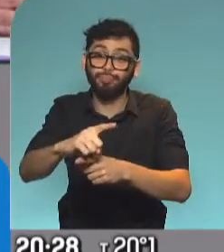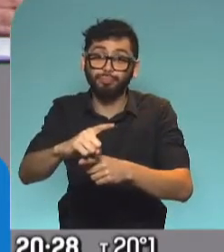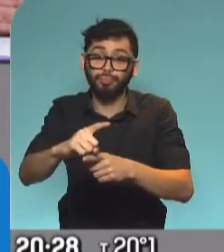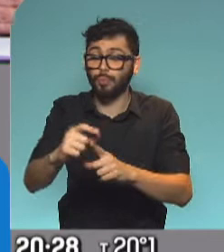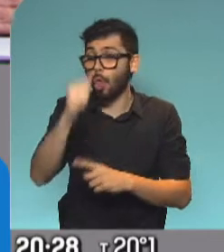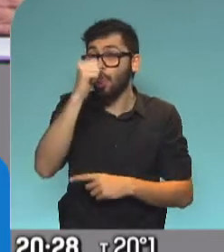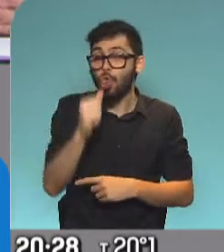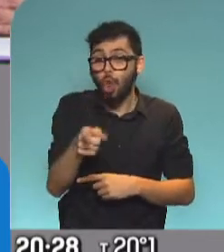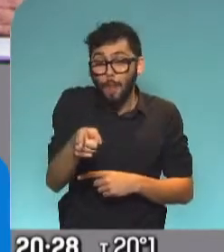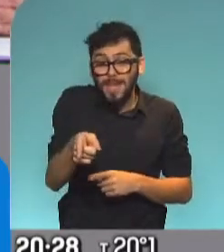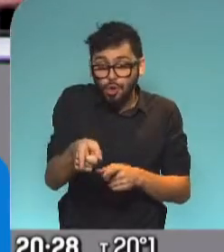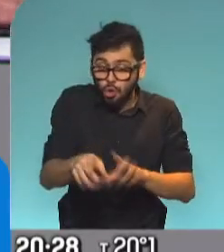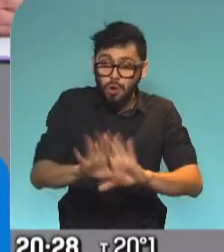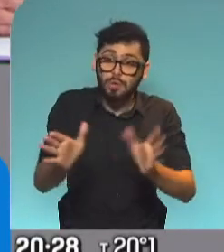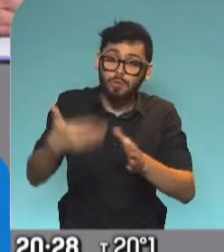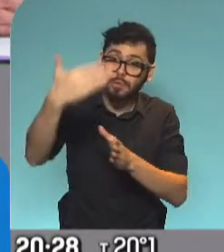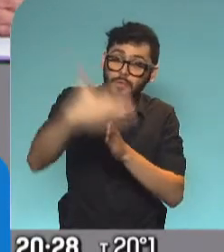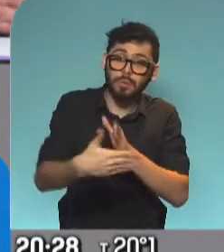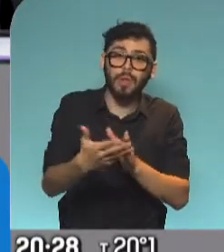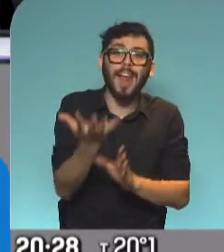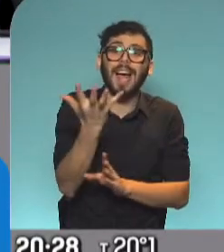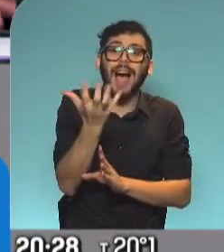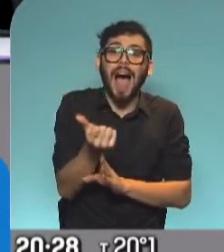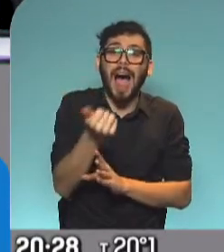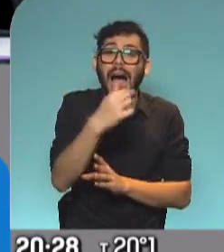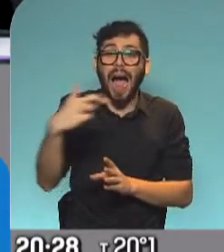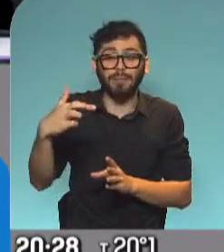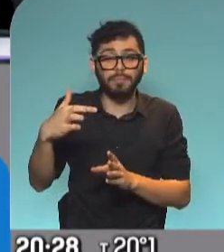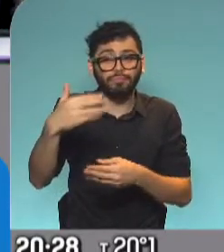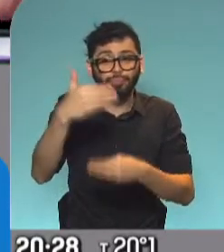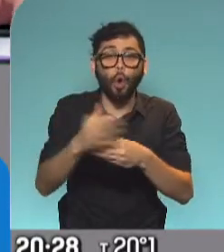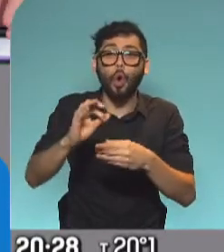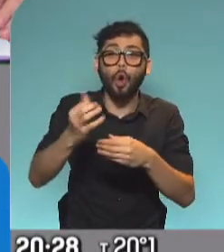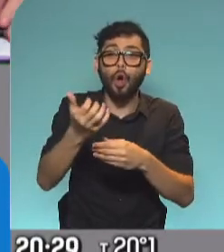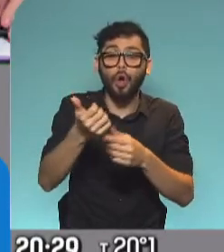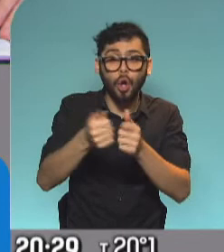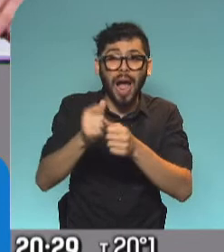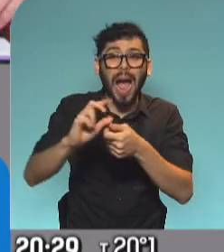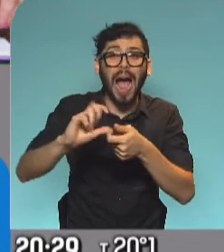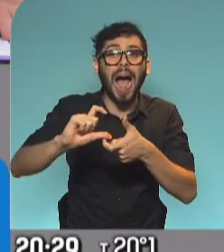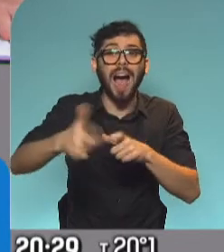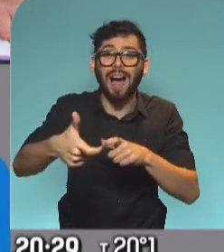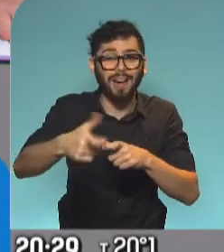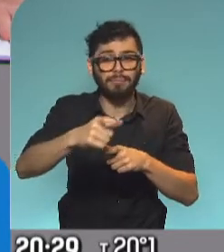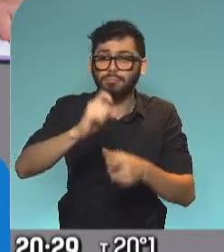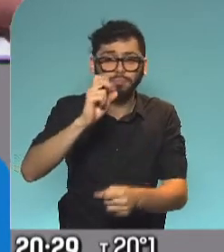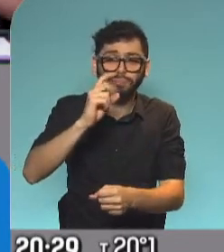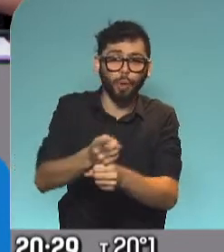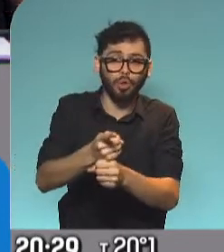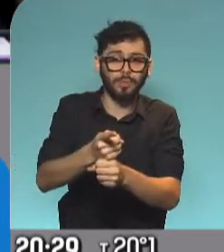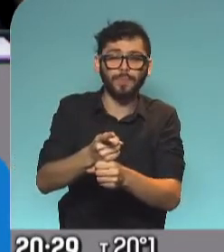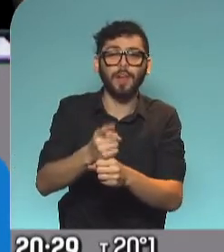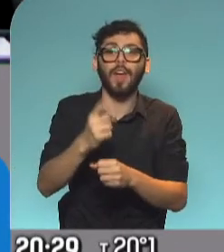el domingo no van a poder bajar la aplicación ni tampoco actualizarla, y desde el 12 de noviembre no podrán